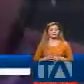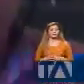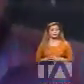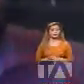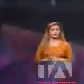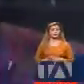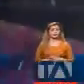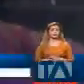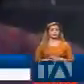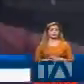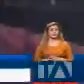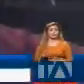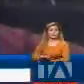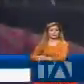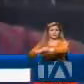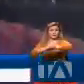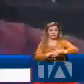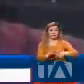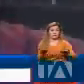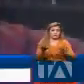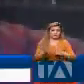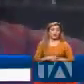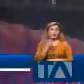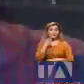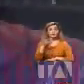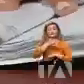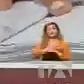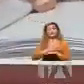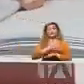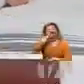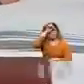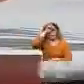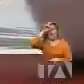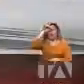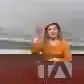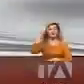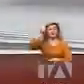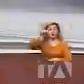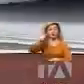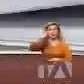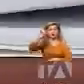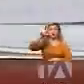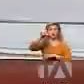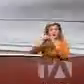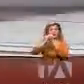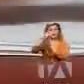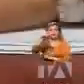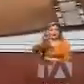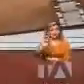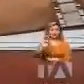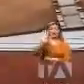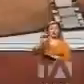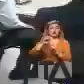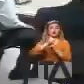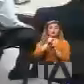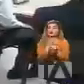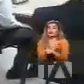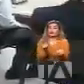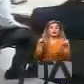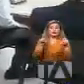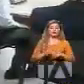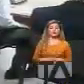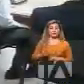extradición? Tengo que ir, obviamente. Eso nos lo dijo Pablo Romero desde Madrid el 19 de junio del 2018, cuando su situación era